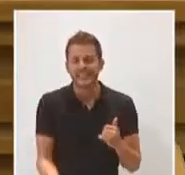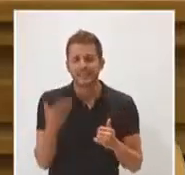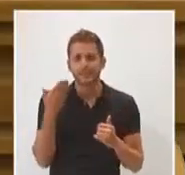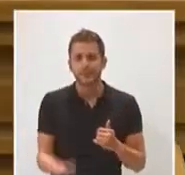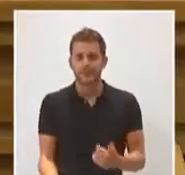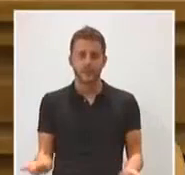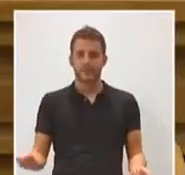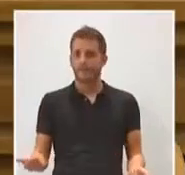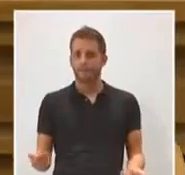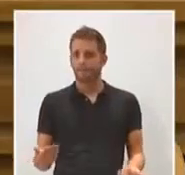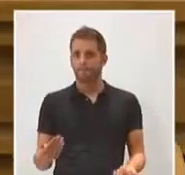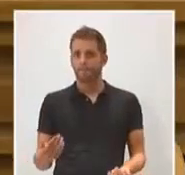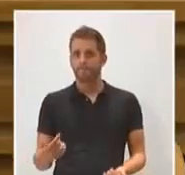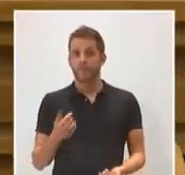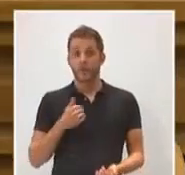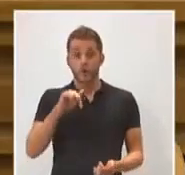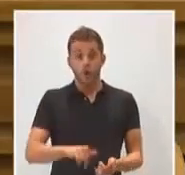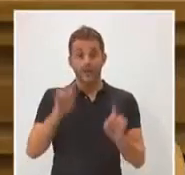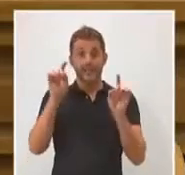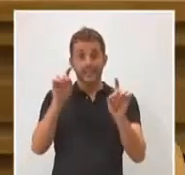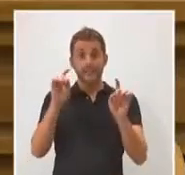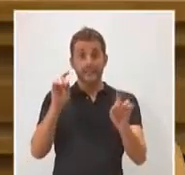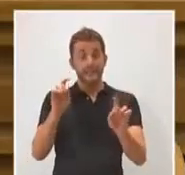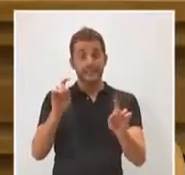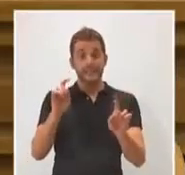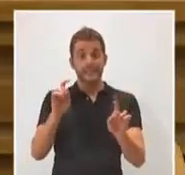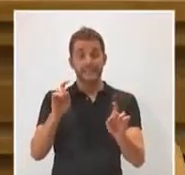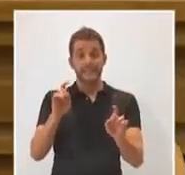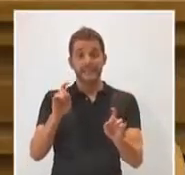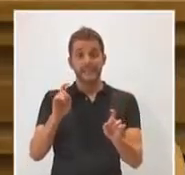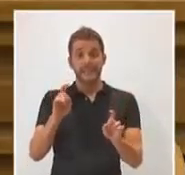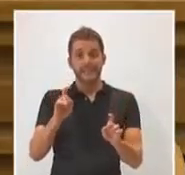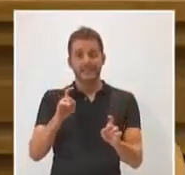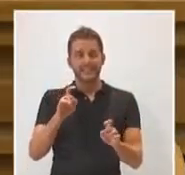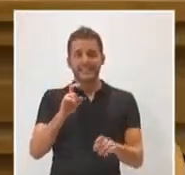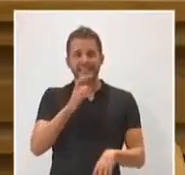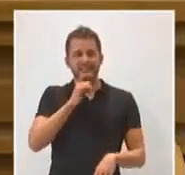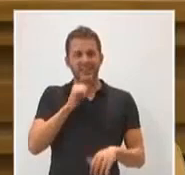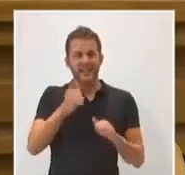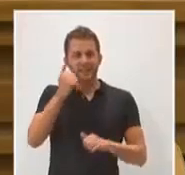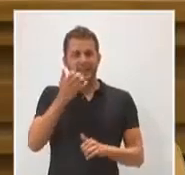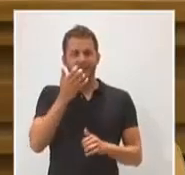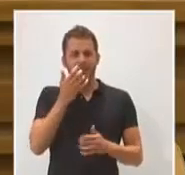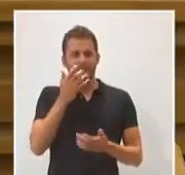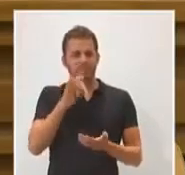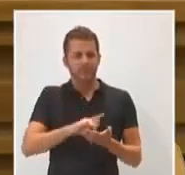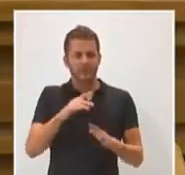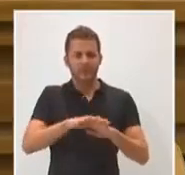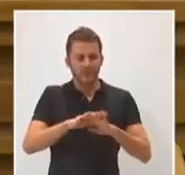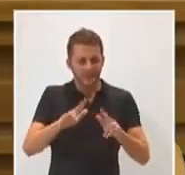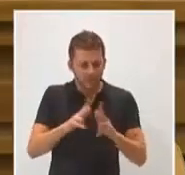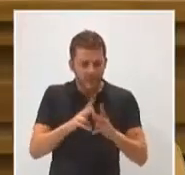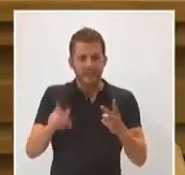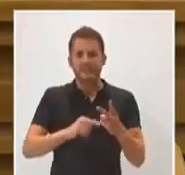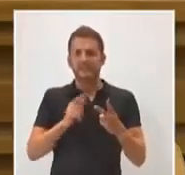más me parece que es más difícil enseñar hoy con la competencia que hay en la docencia con las redes sociales los